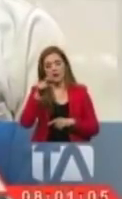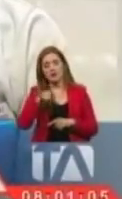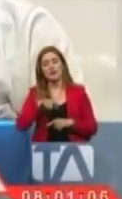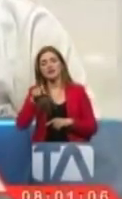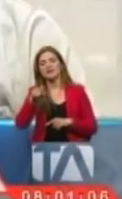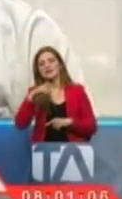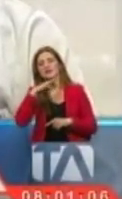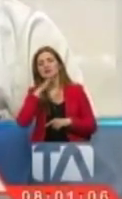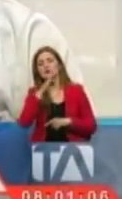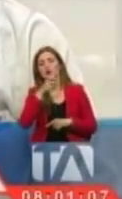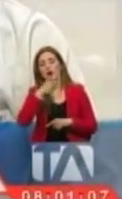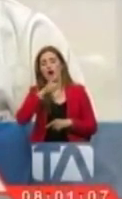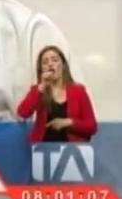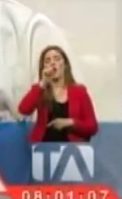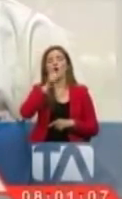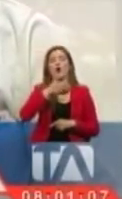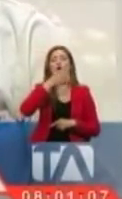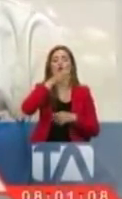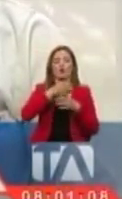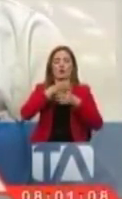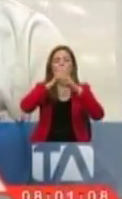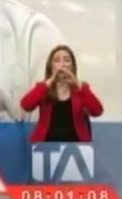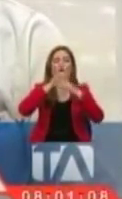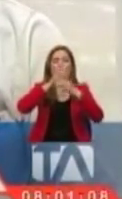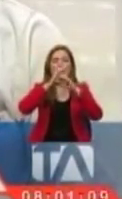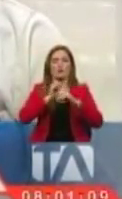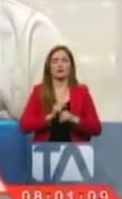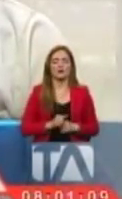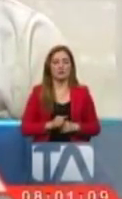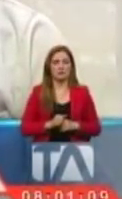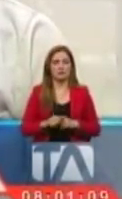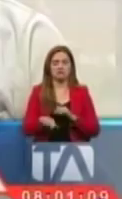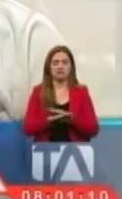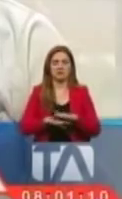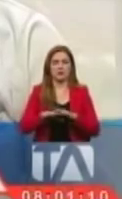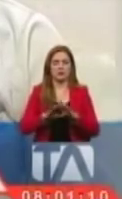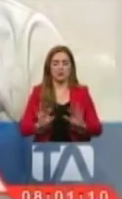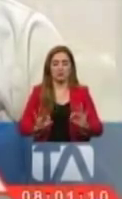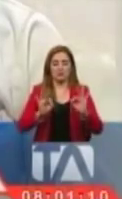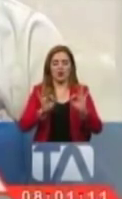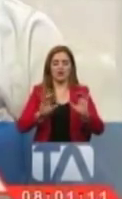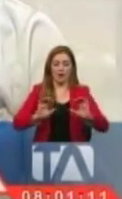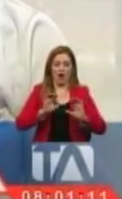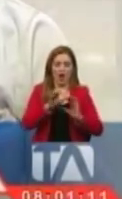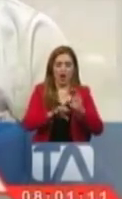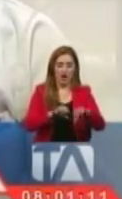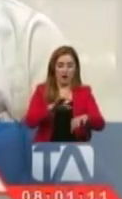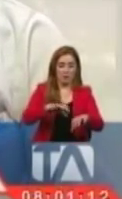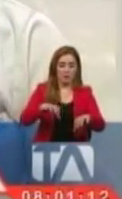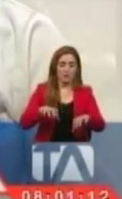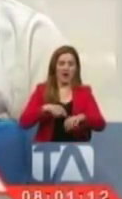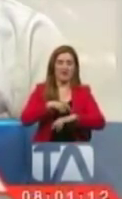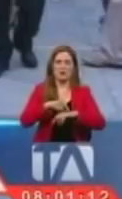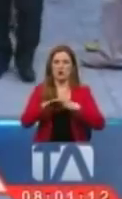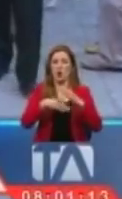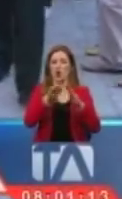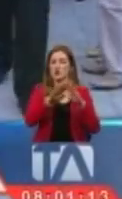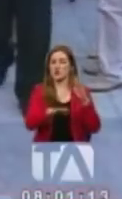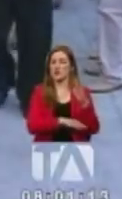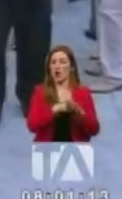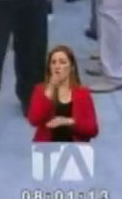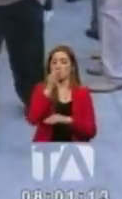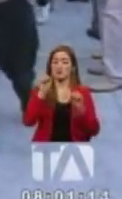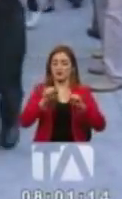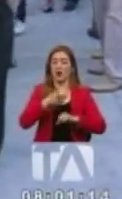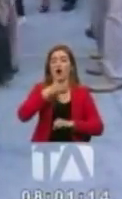para hidratarse todos estos nutrientes son básicos no solo en la lonchera del niño sino también en todos los tiempos de comida la